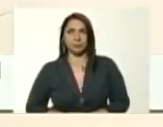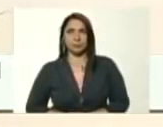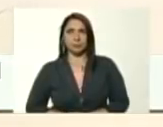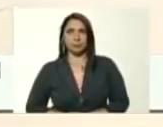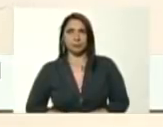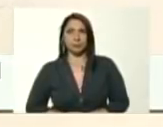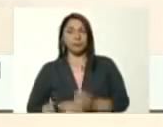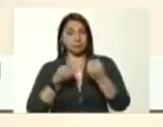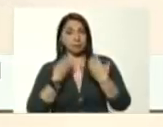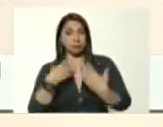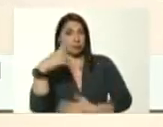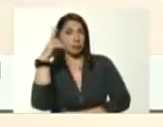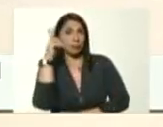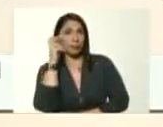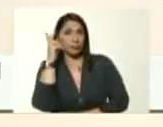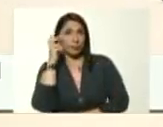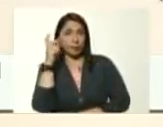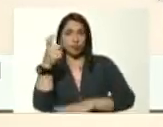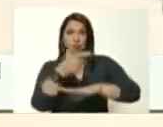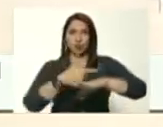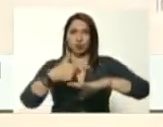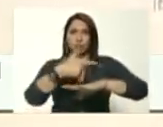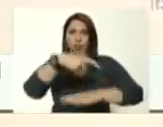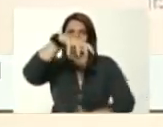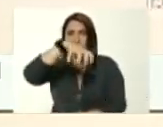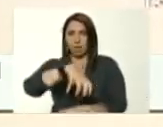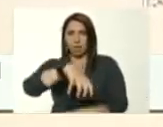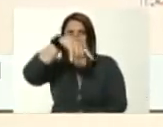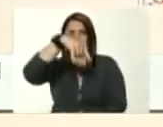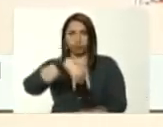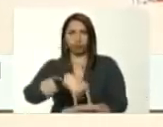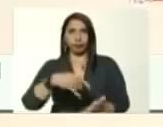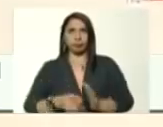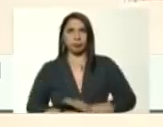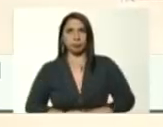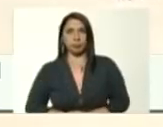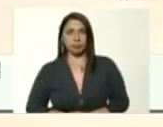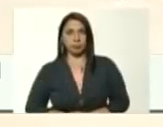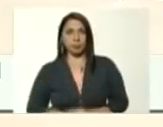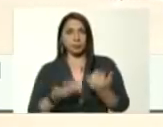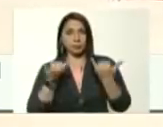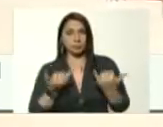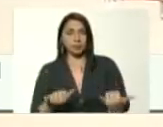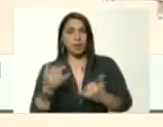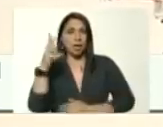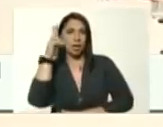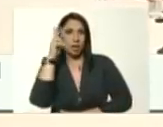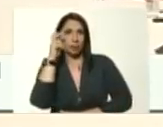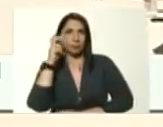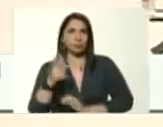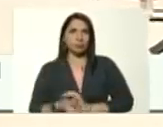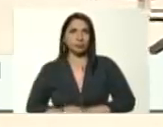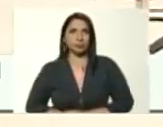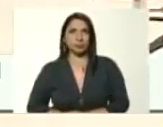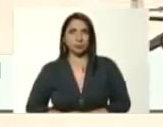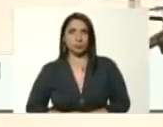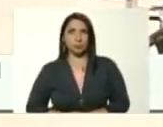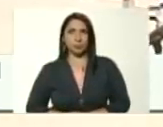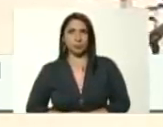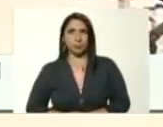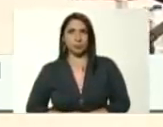bien escuchado entonces el gobernador rafael lacava y ahora vamos a escuchar al diputado